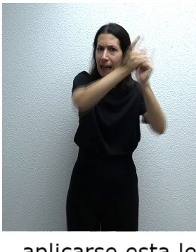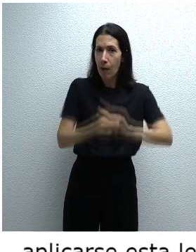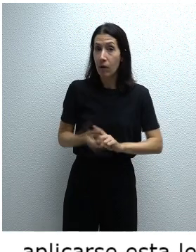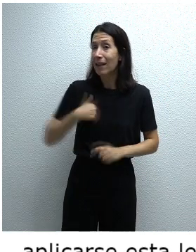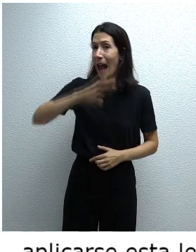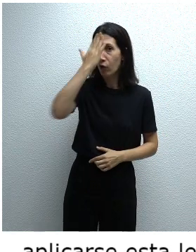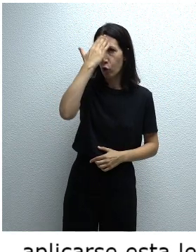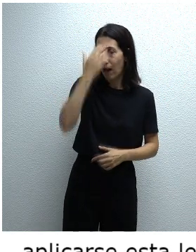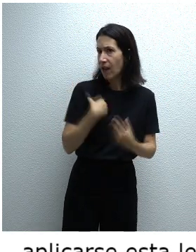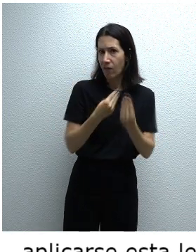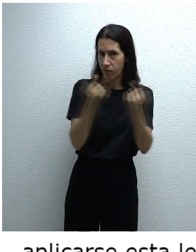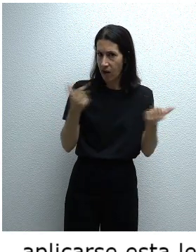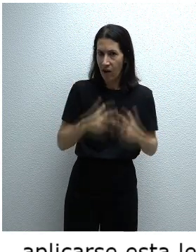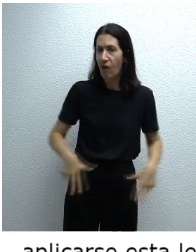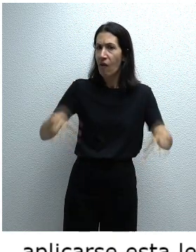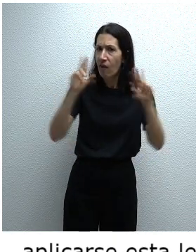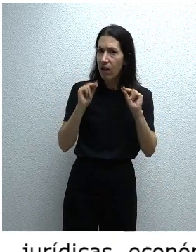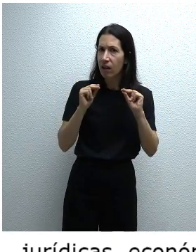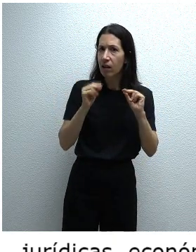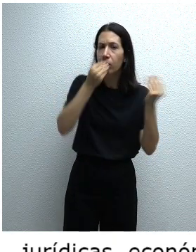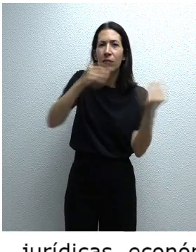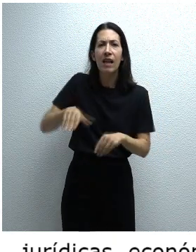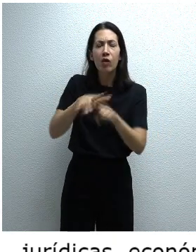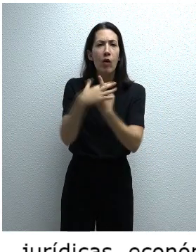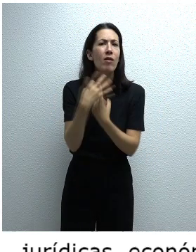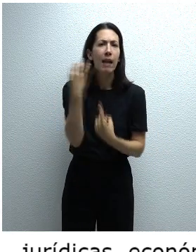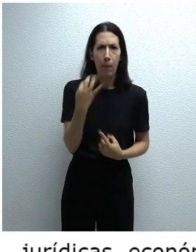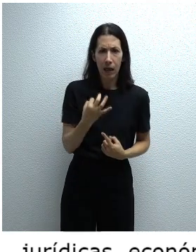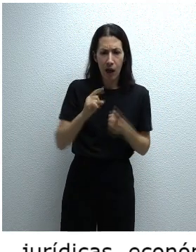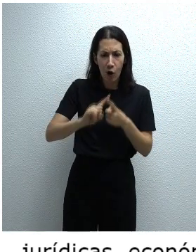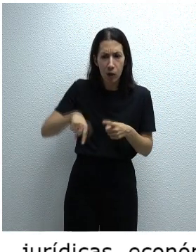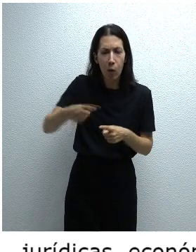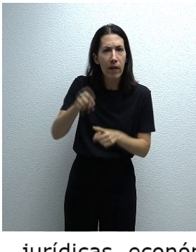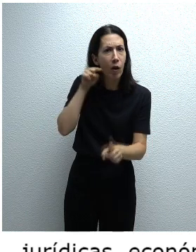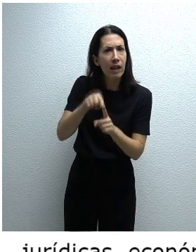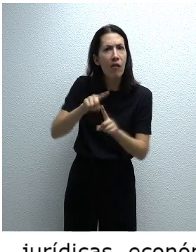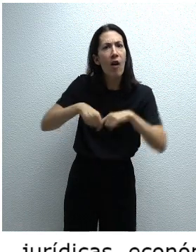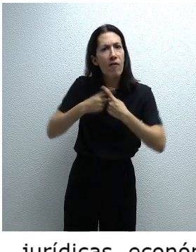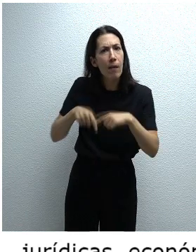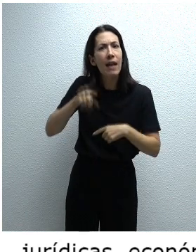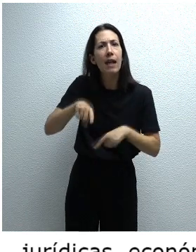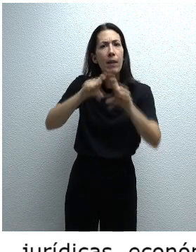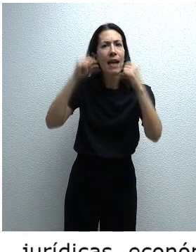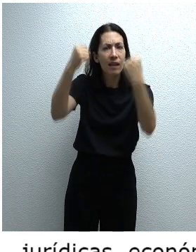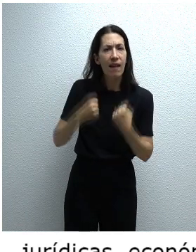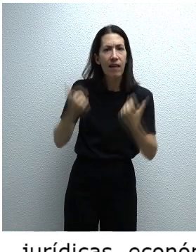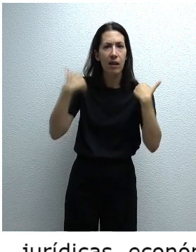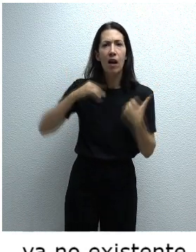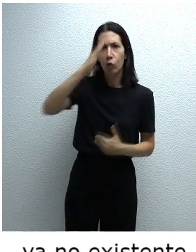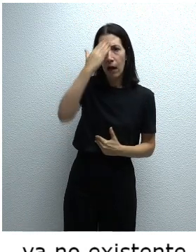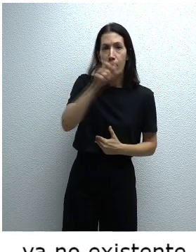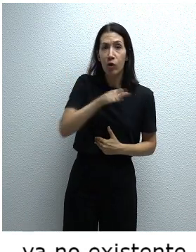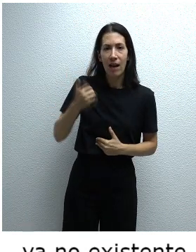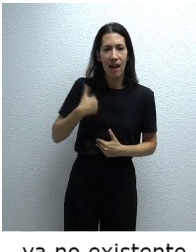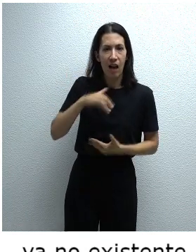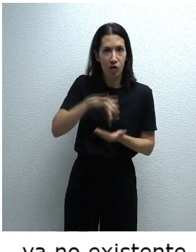tutela ya no existente, claro, en lo que sustituye a esta situación para las familias y entidades tutelares en las personas actualmente incapacitadas,